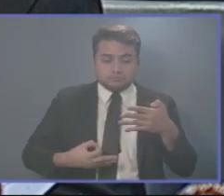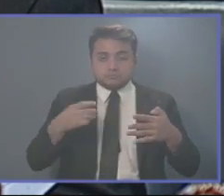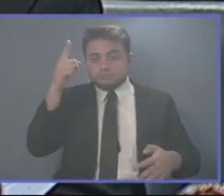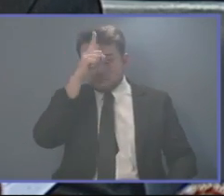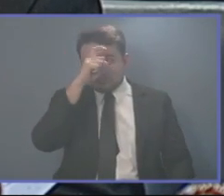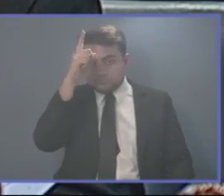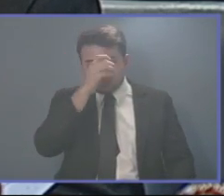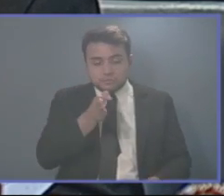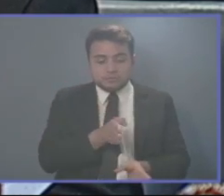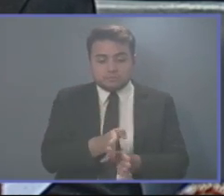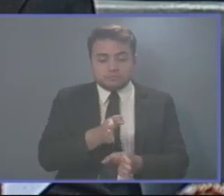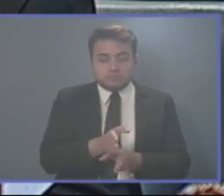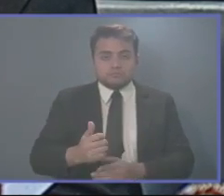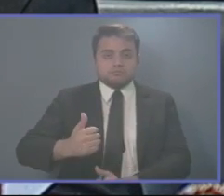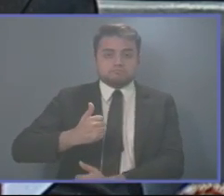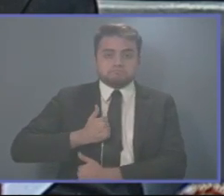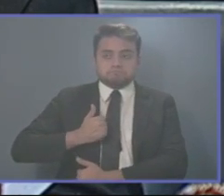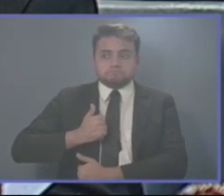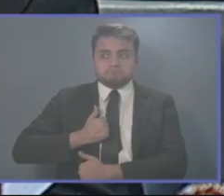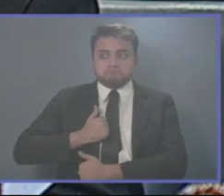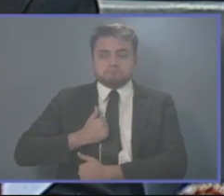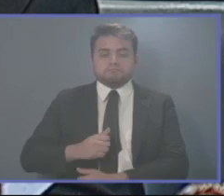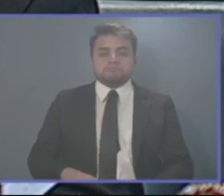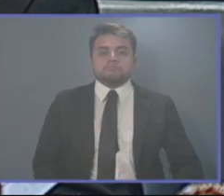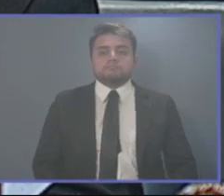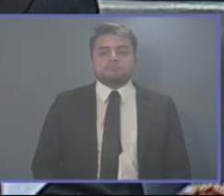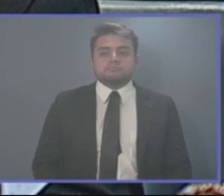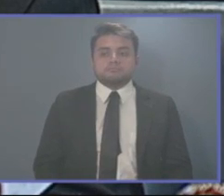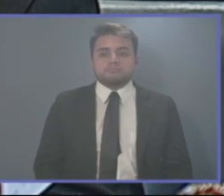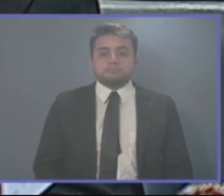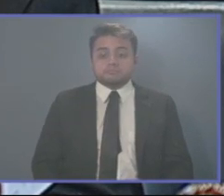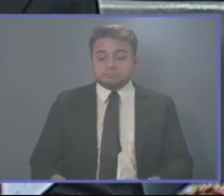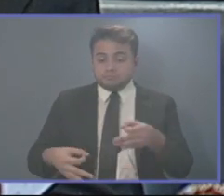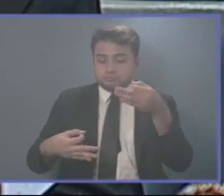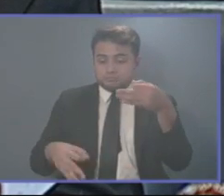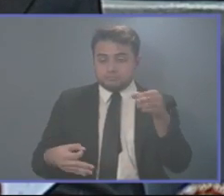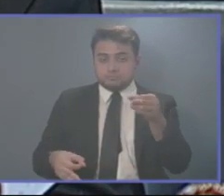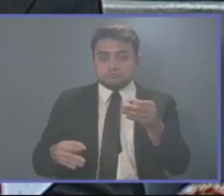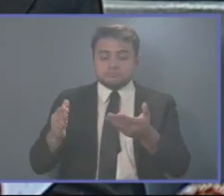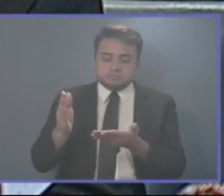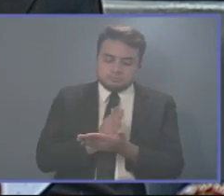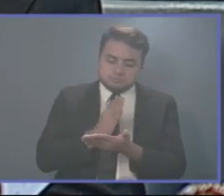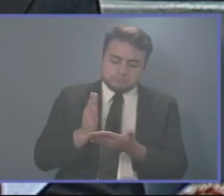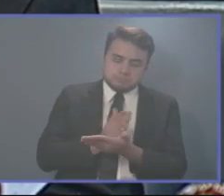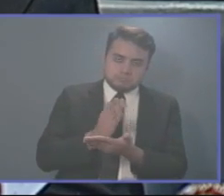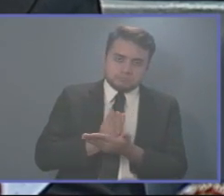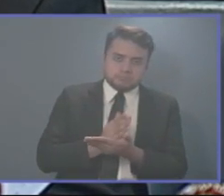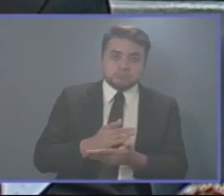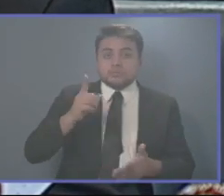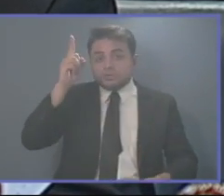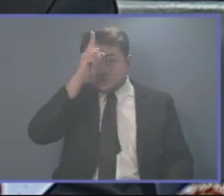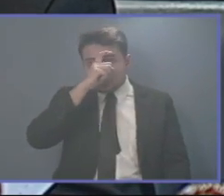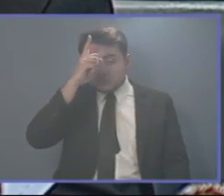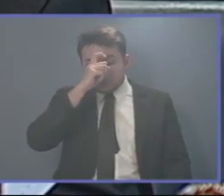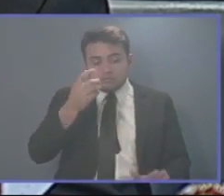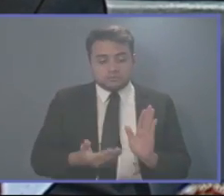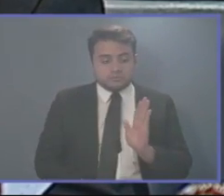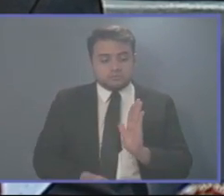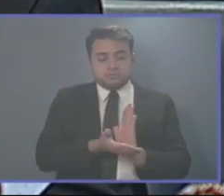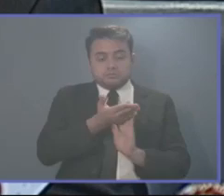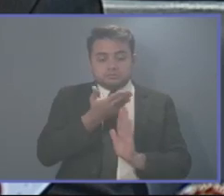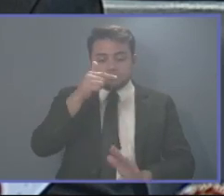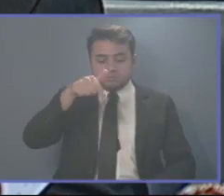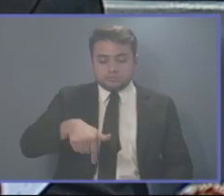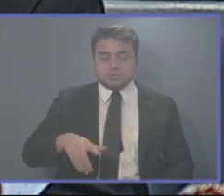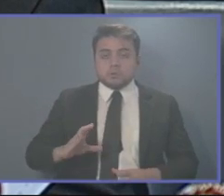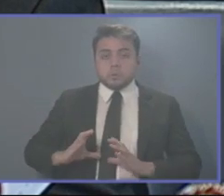dos expedientes en estudio el trabajo desarrollado por parte de esta comisión ha sido